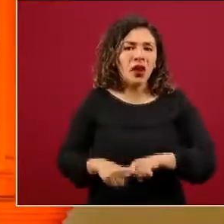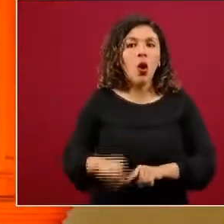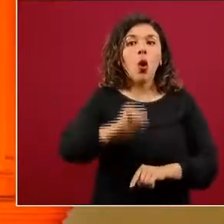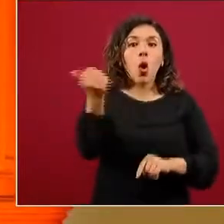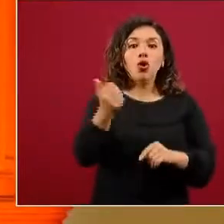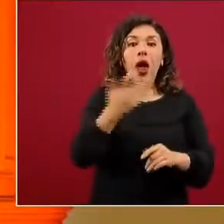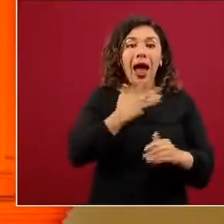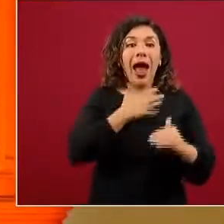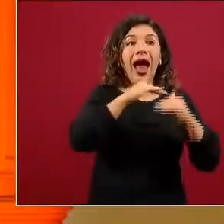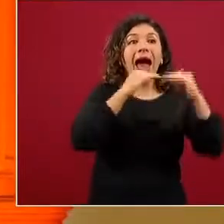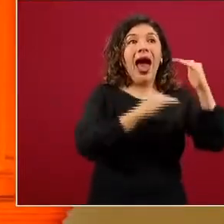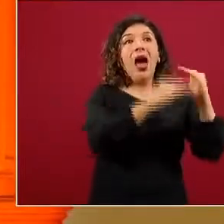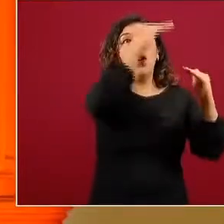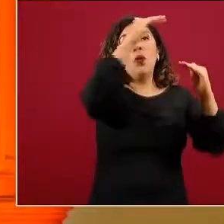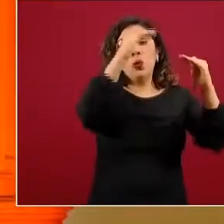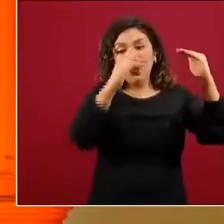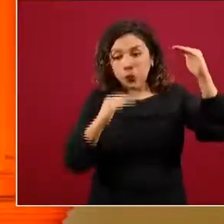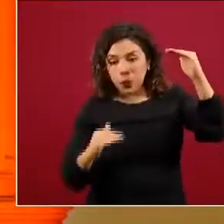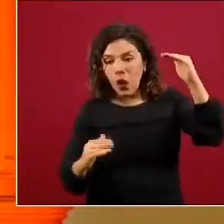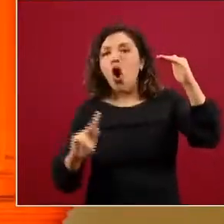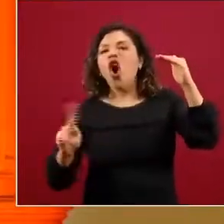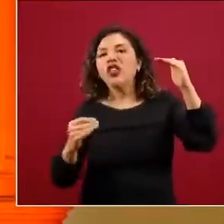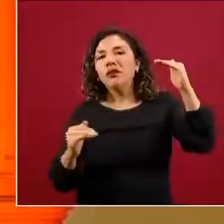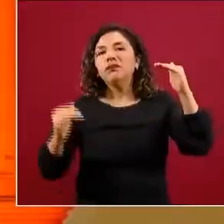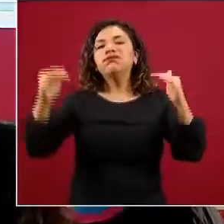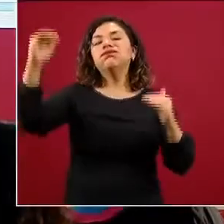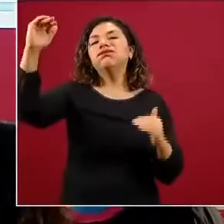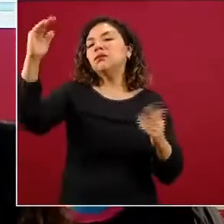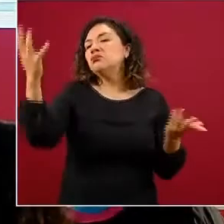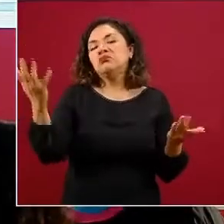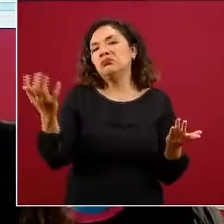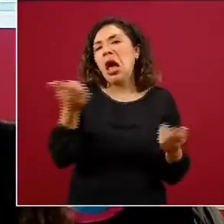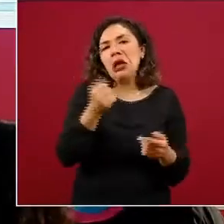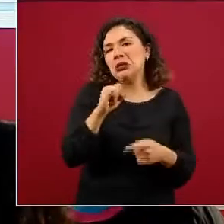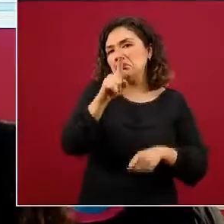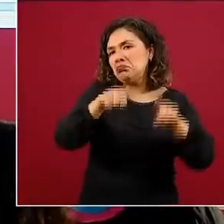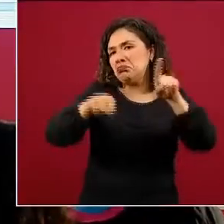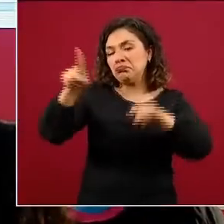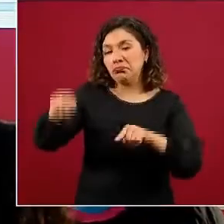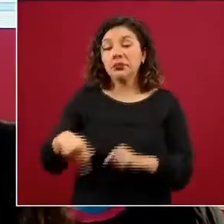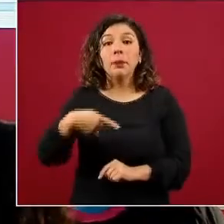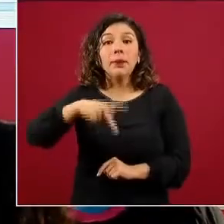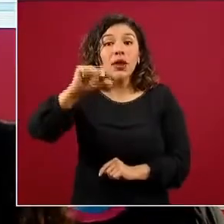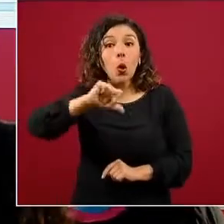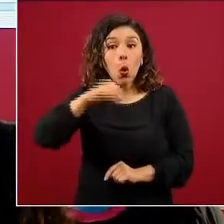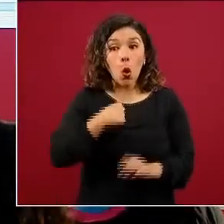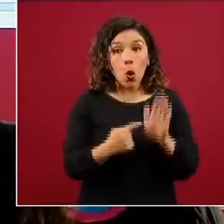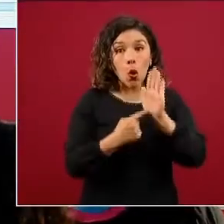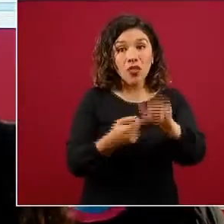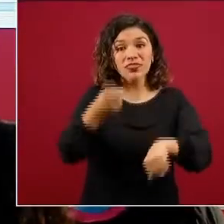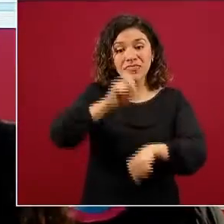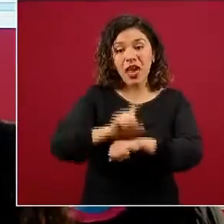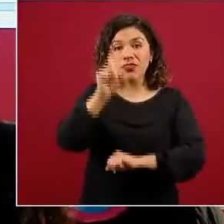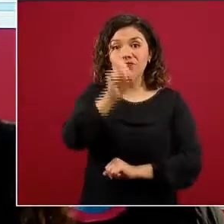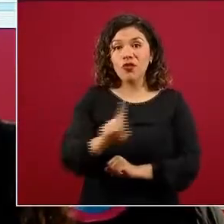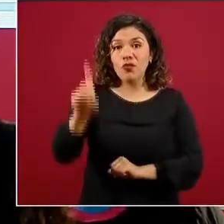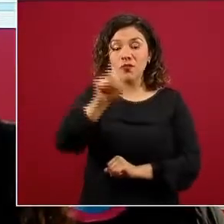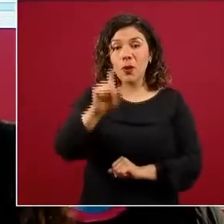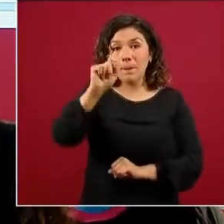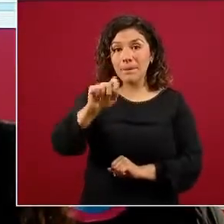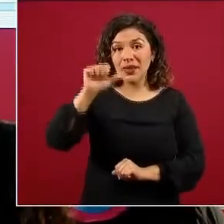que bajaron y volvieron a subir, etcétera, etcétera. Lo que sí quiero destacar hoy, domingo